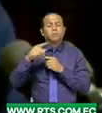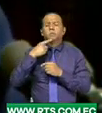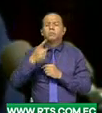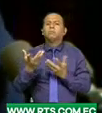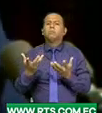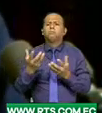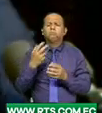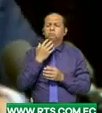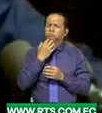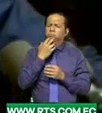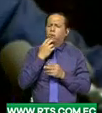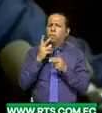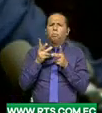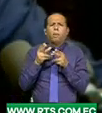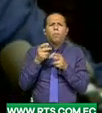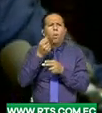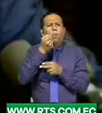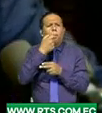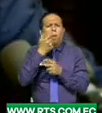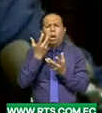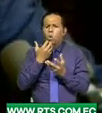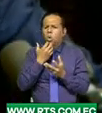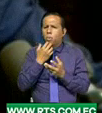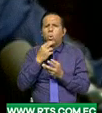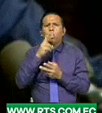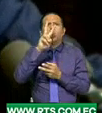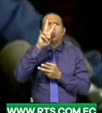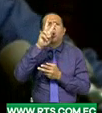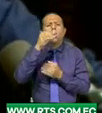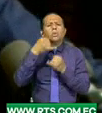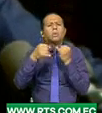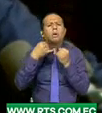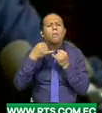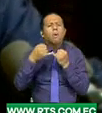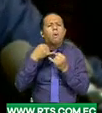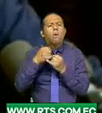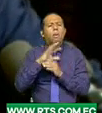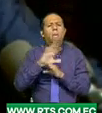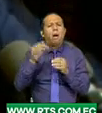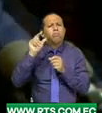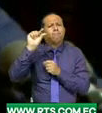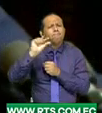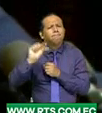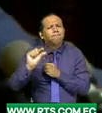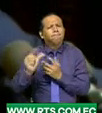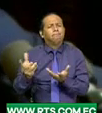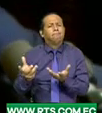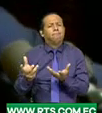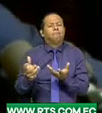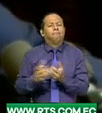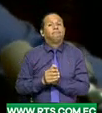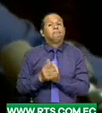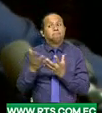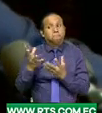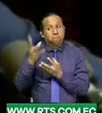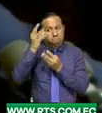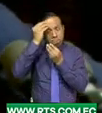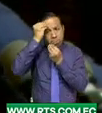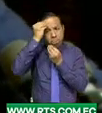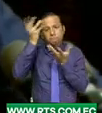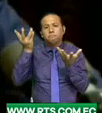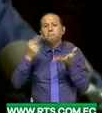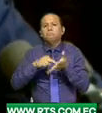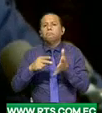misma medicina en 2 centavos, queridos amigos, en 2 centavos. Con ello se acaba